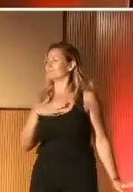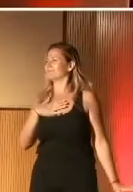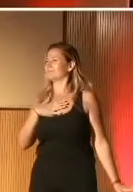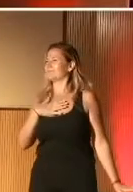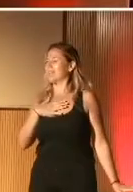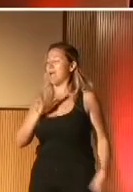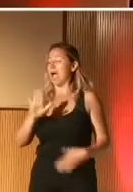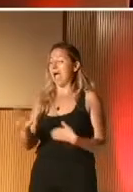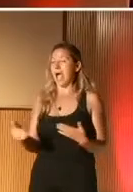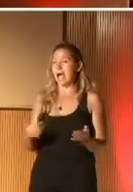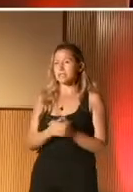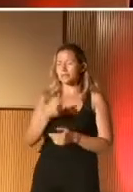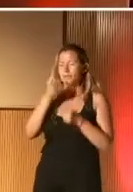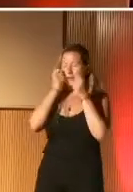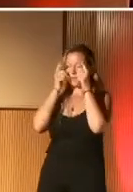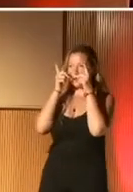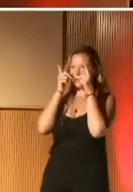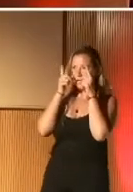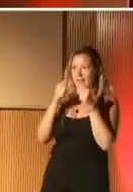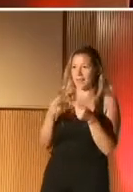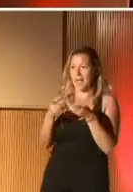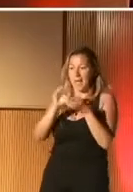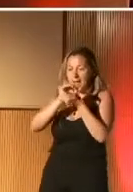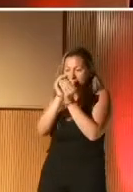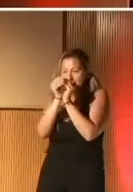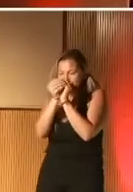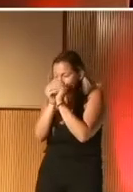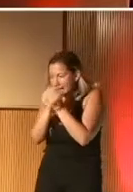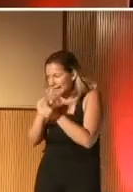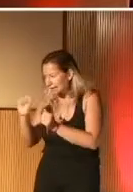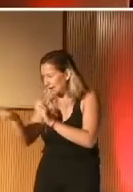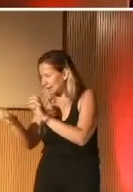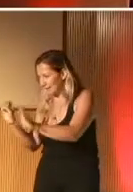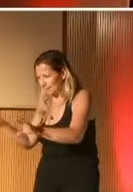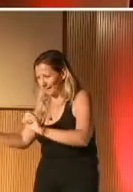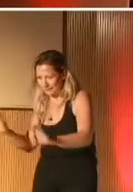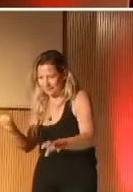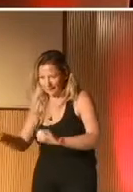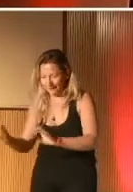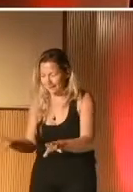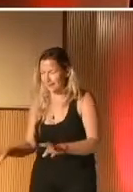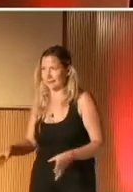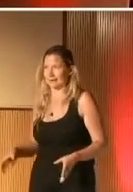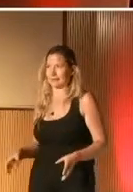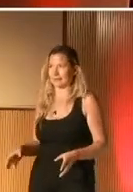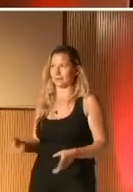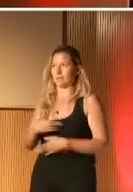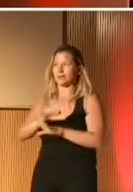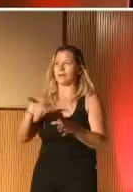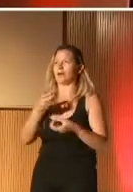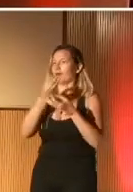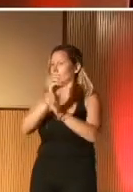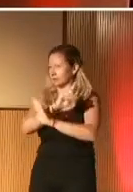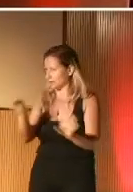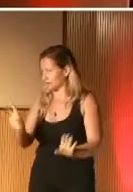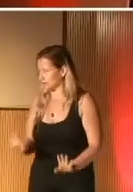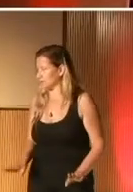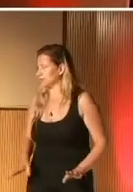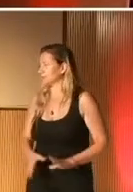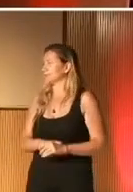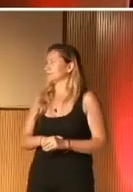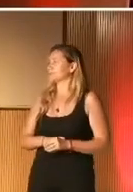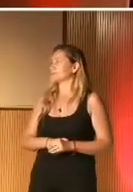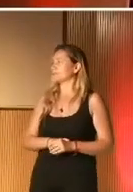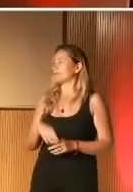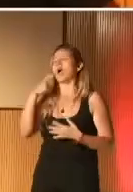que me di cuenta de que tiene un arsenal de pelotitas el niño que pudo tirarla por toda la terraza. No os cuento más, ¿vale? Bueno, en